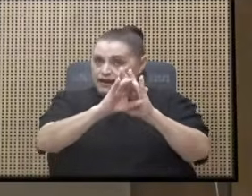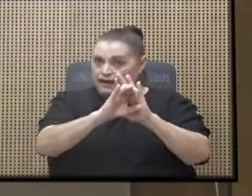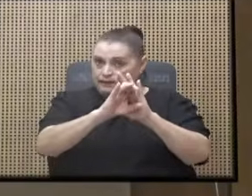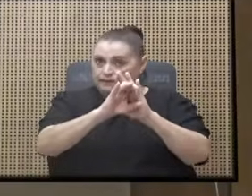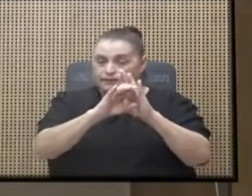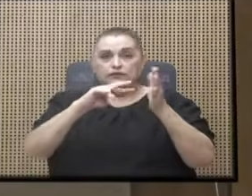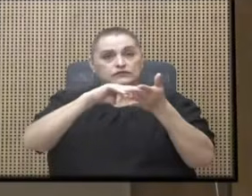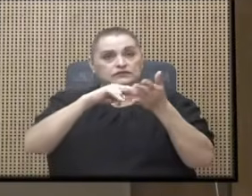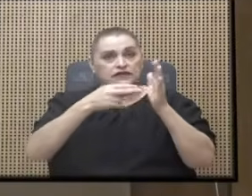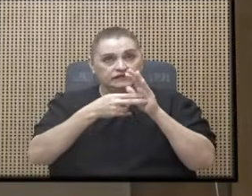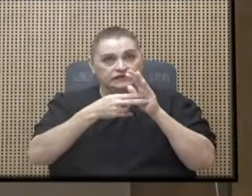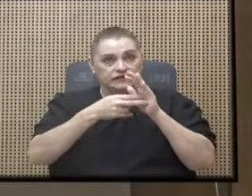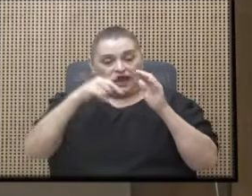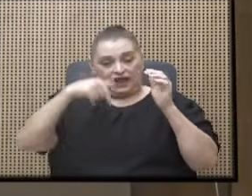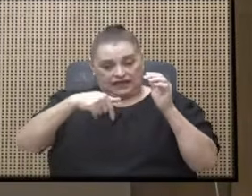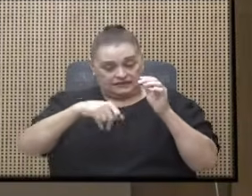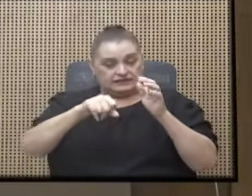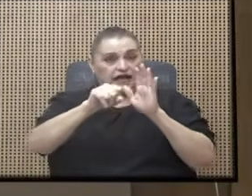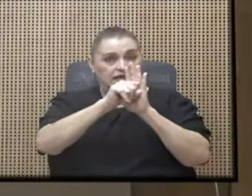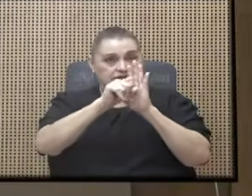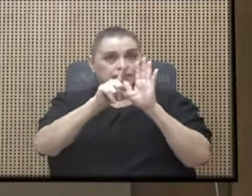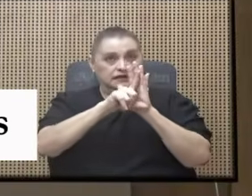de que en esta asamblea,